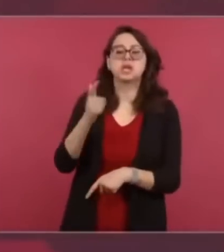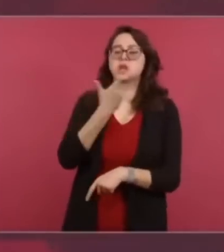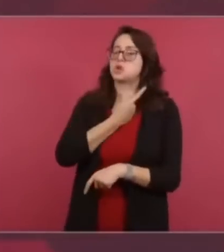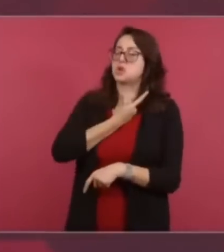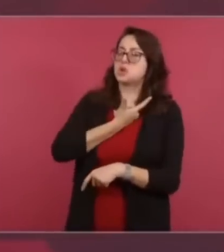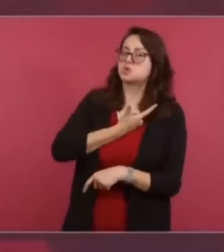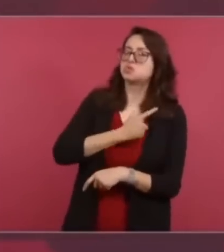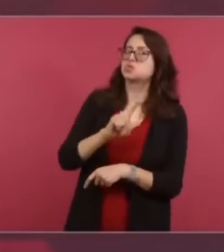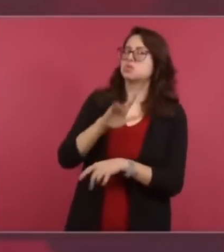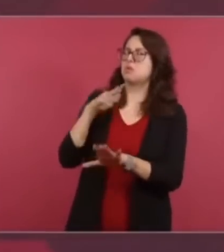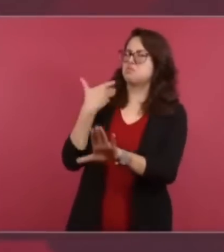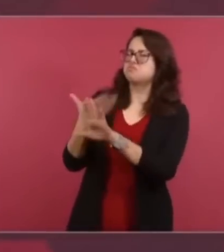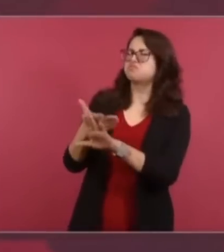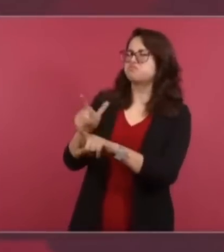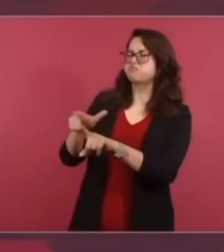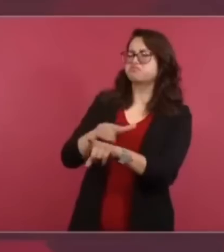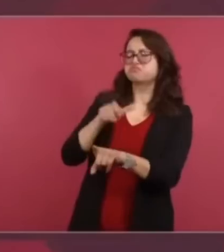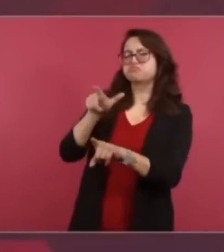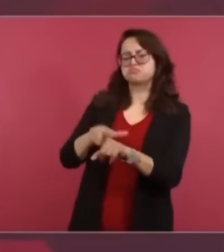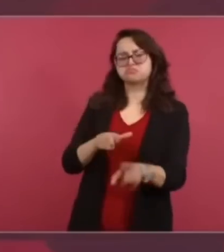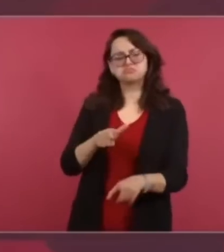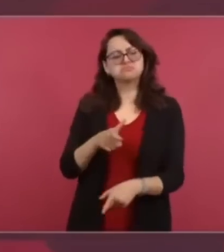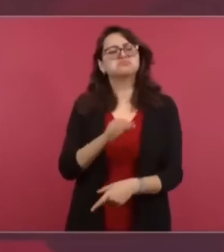críticas, hay cuestionamientos,